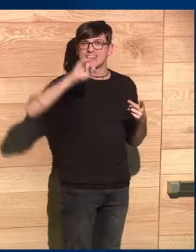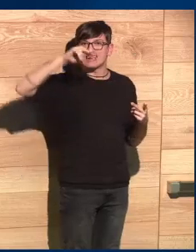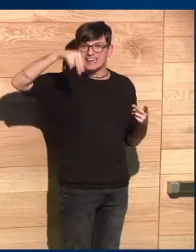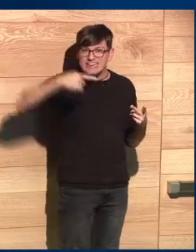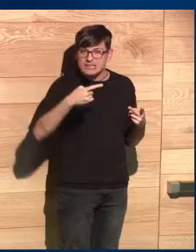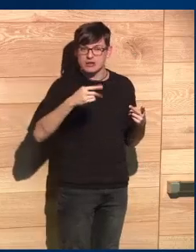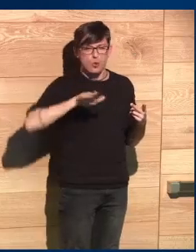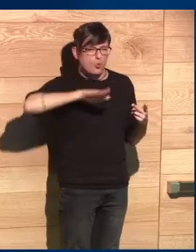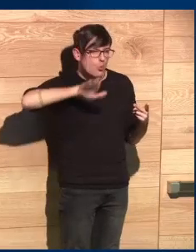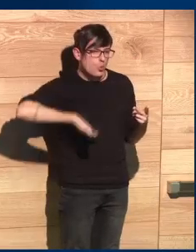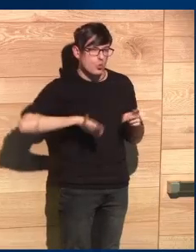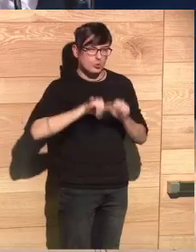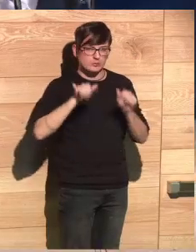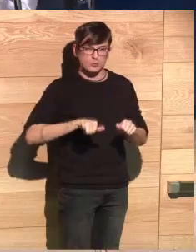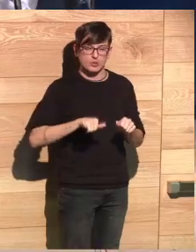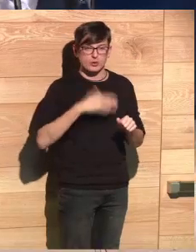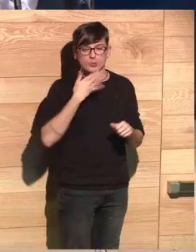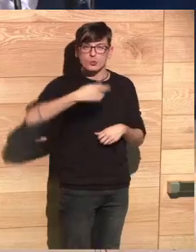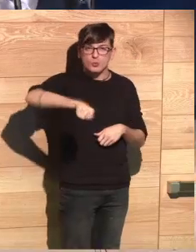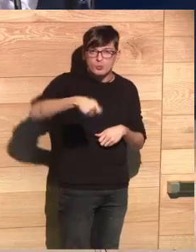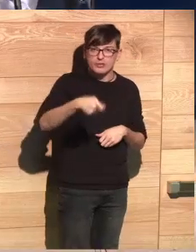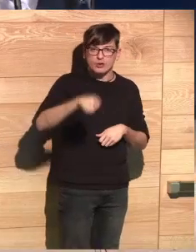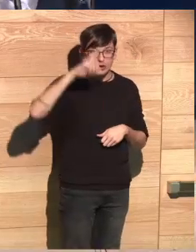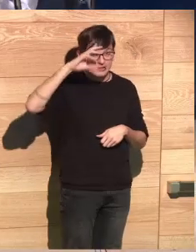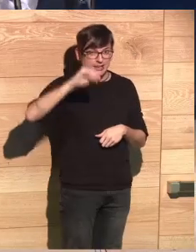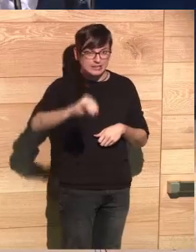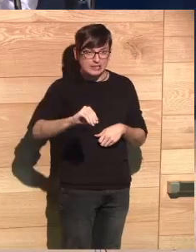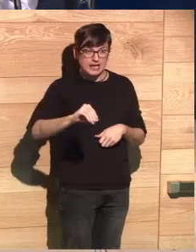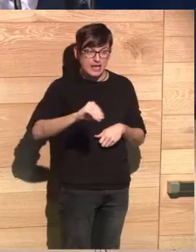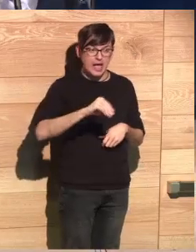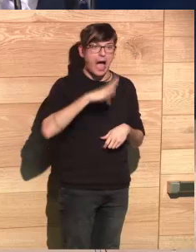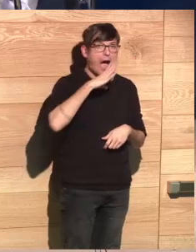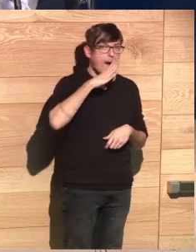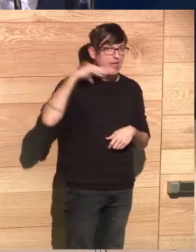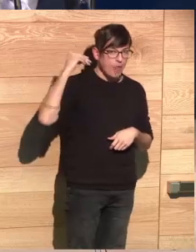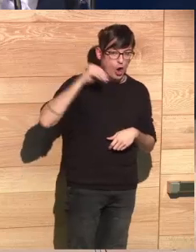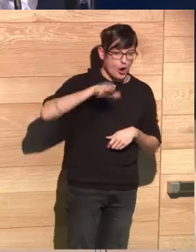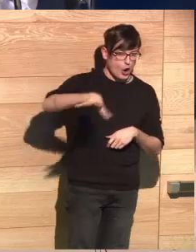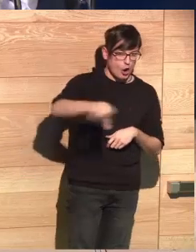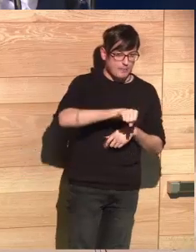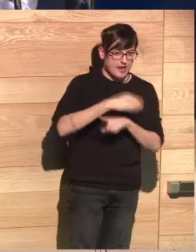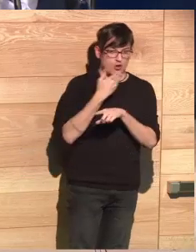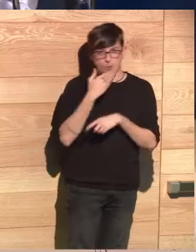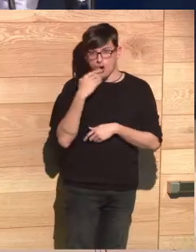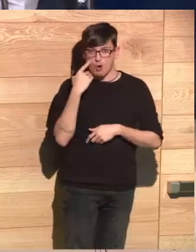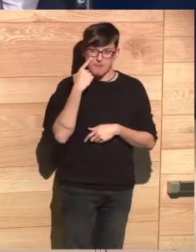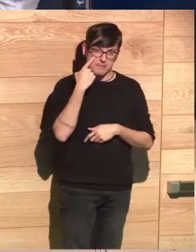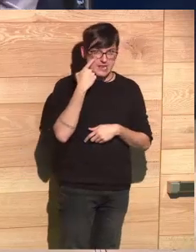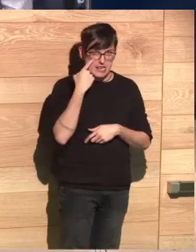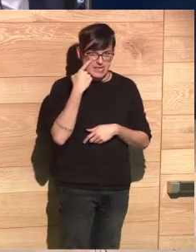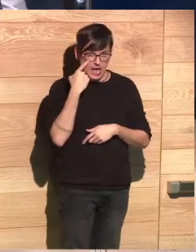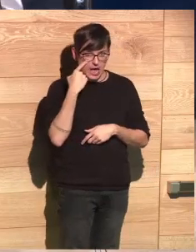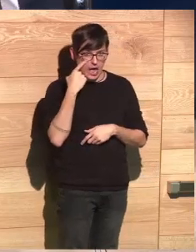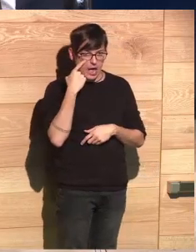El Ring es un cerrojo inteligente que ha comprado Amazon, sí, como una mirilla inteligente que ha comprado